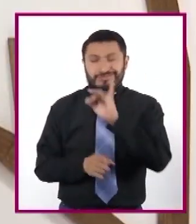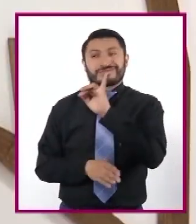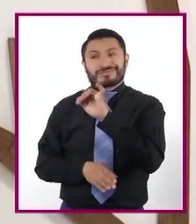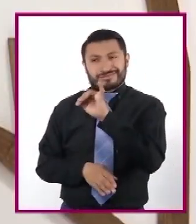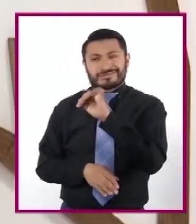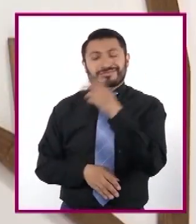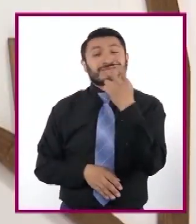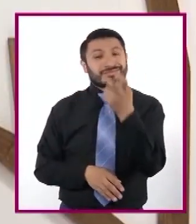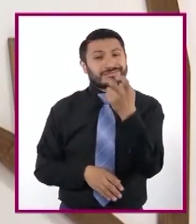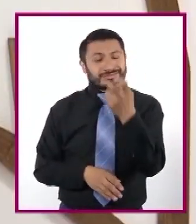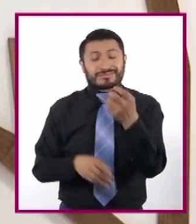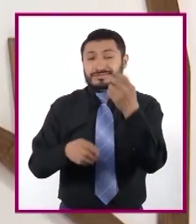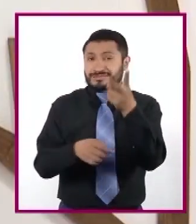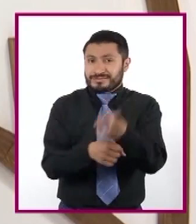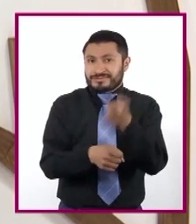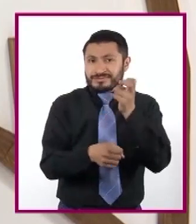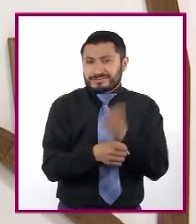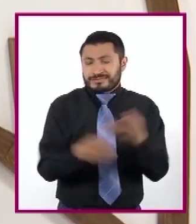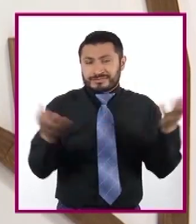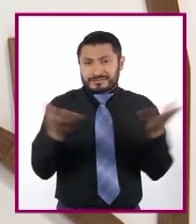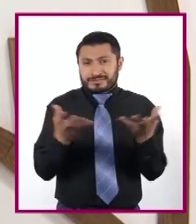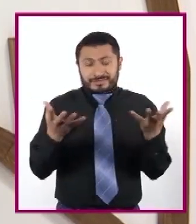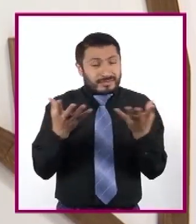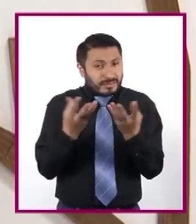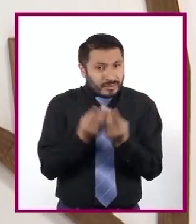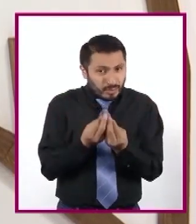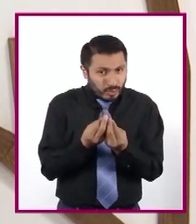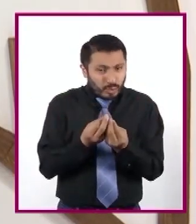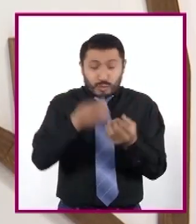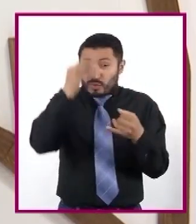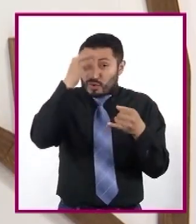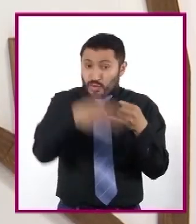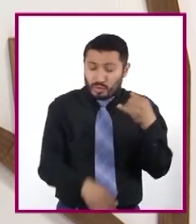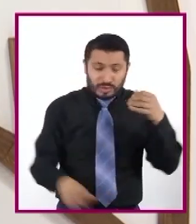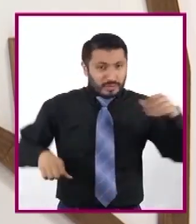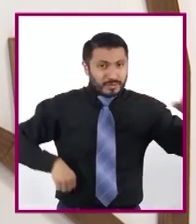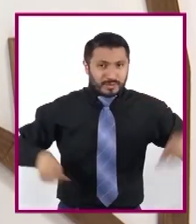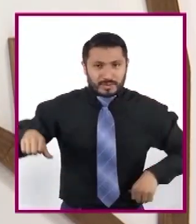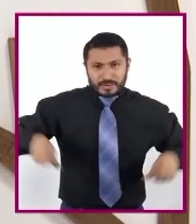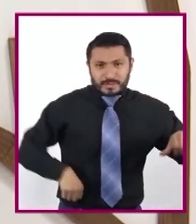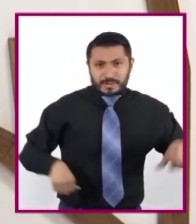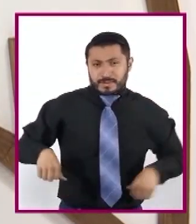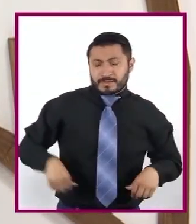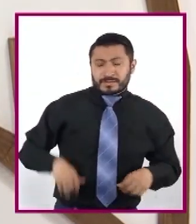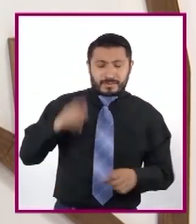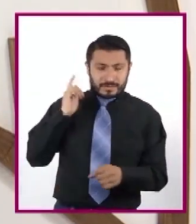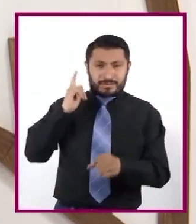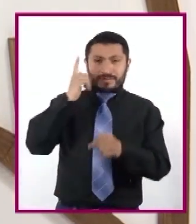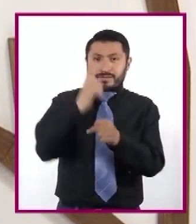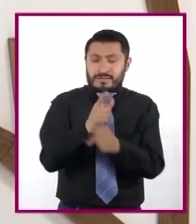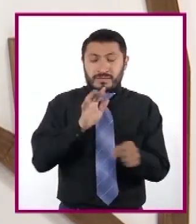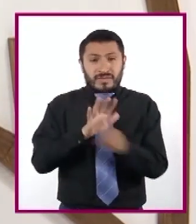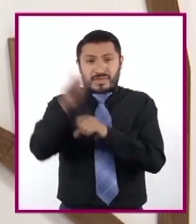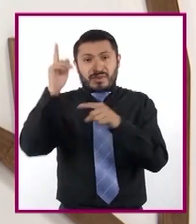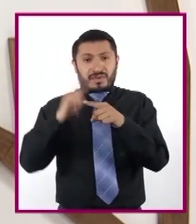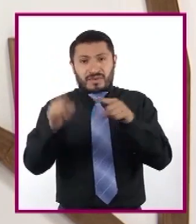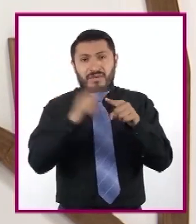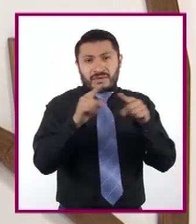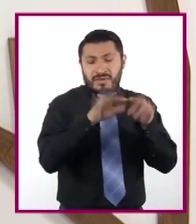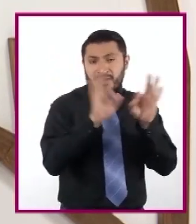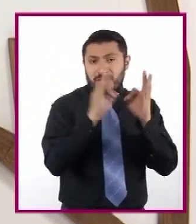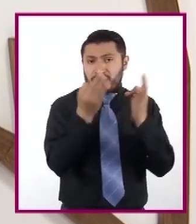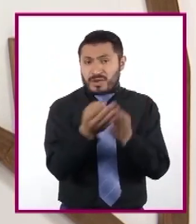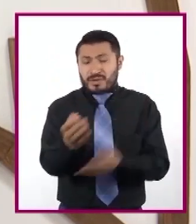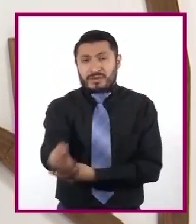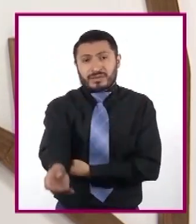Para ello, ahora los invito a que realicemos juntos un último ejercicio en donde podremos identificar las diferentes maneras de